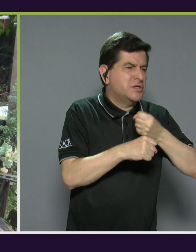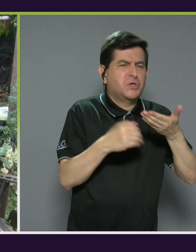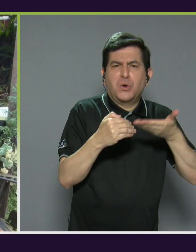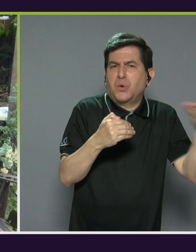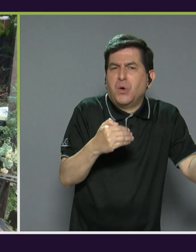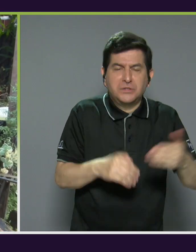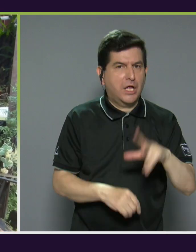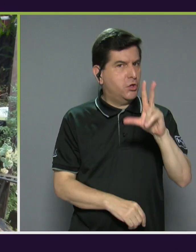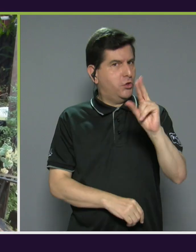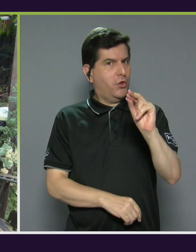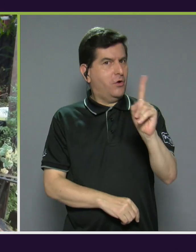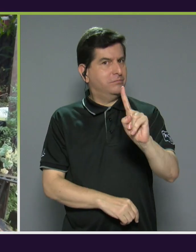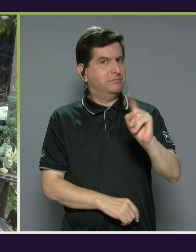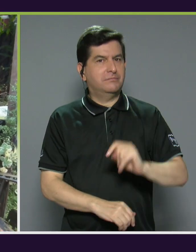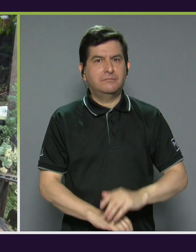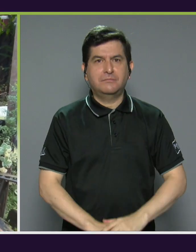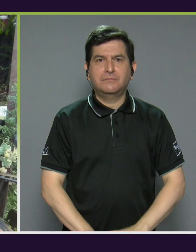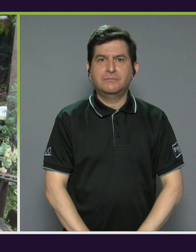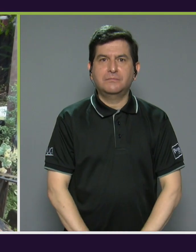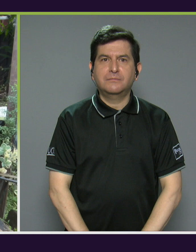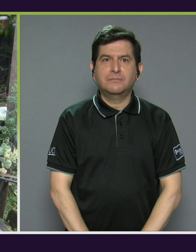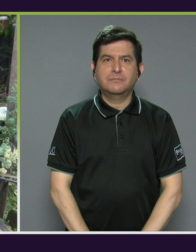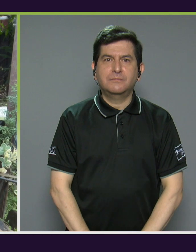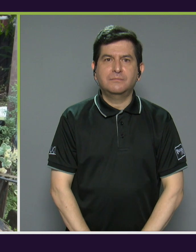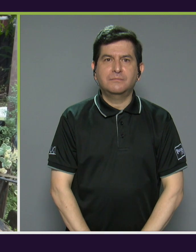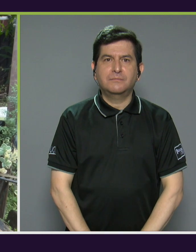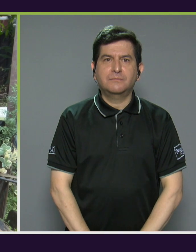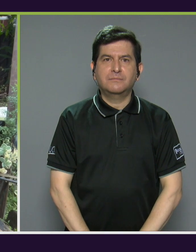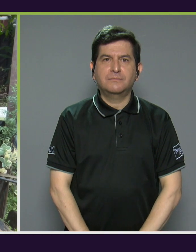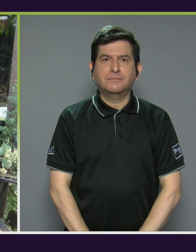hacer cosas, y no.